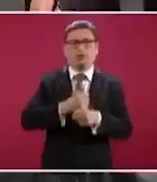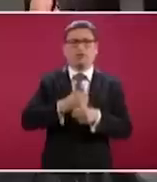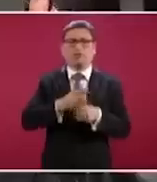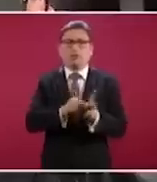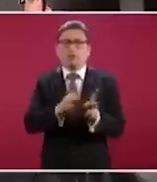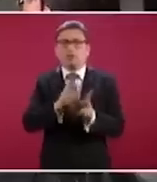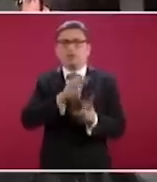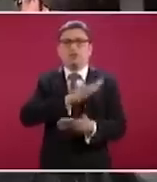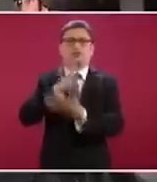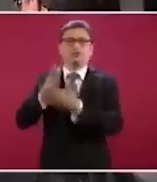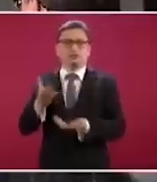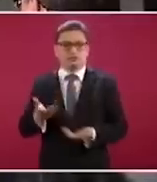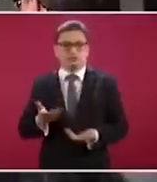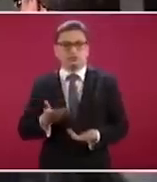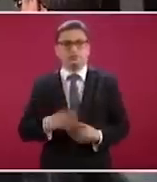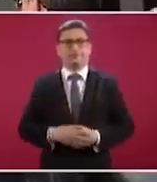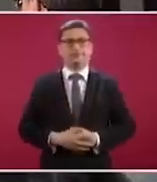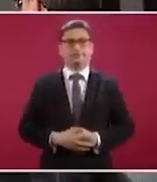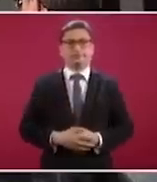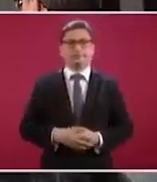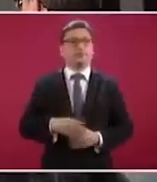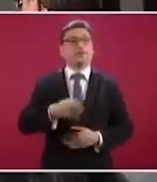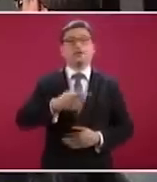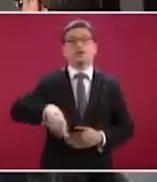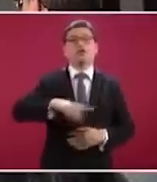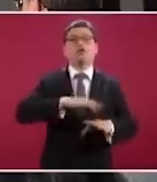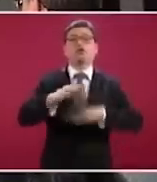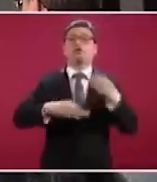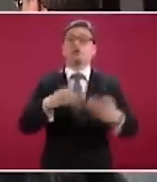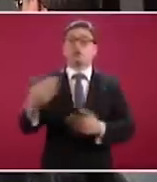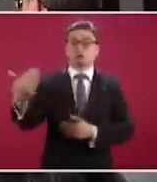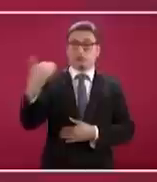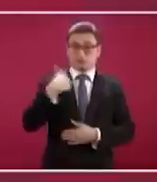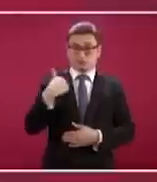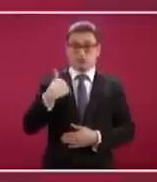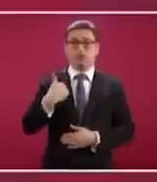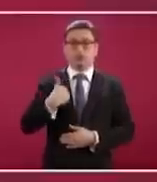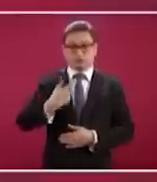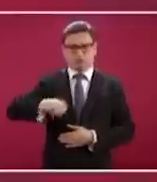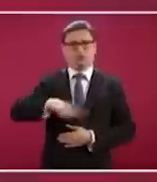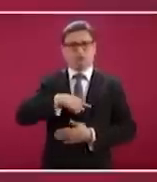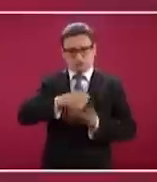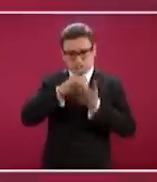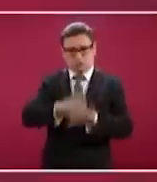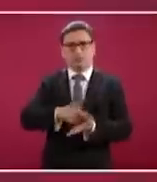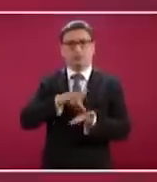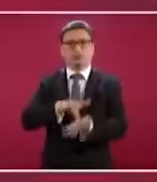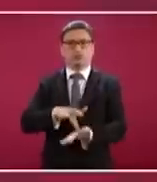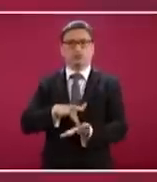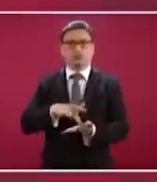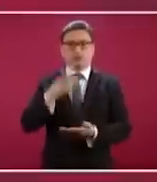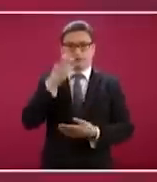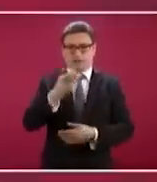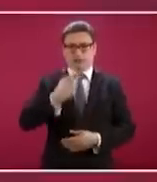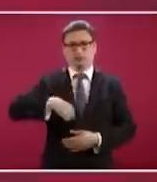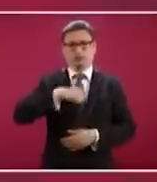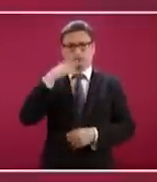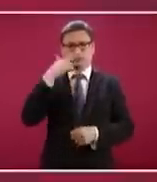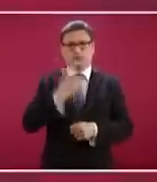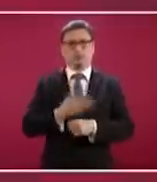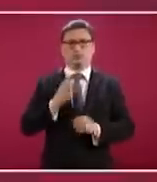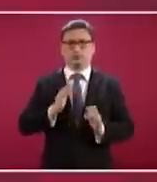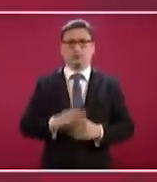pregunta, por favor. A todos los que acuden a nosotros, apoyamos. Y es nuestra